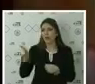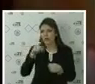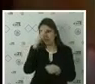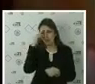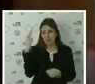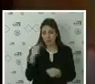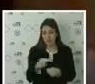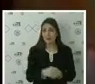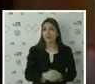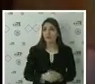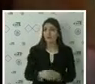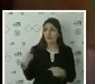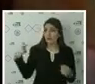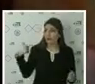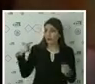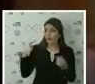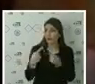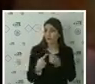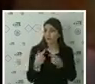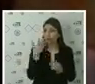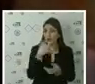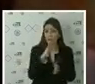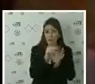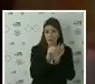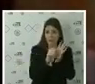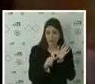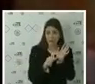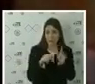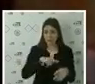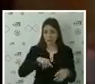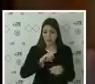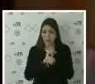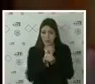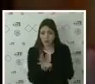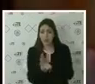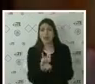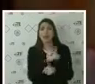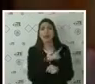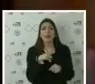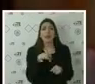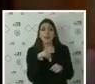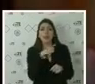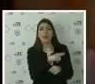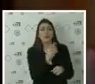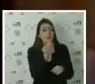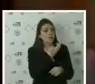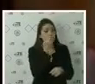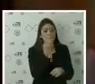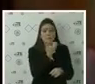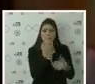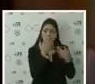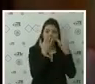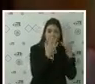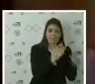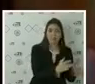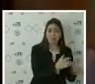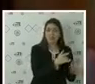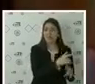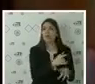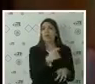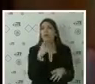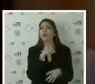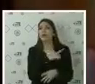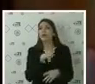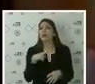pandemia, pensando en esa parte donde tuvimos que dejar nuestras aulas presenciales, seguimos señalando las